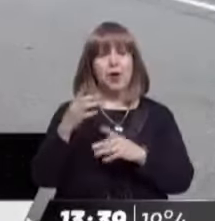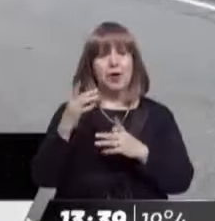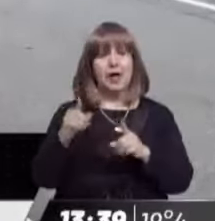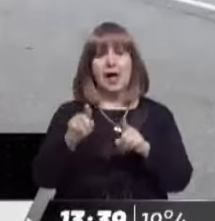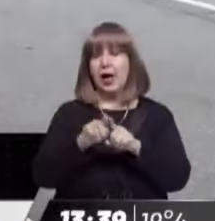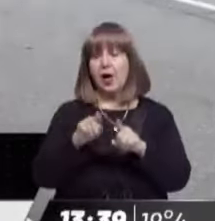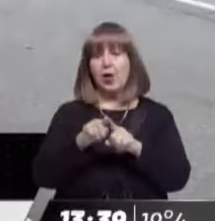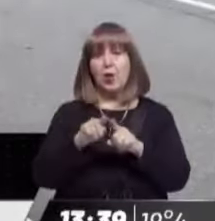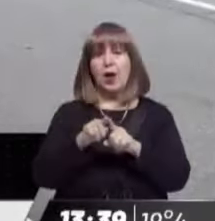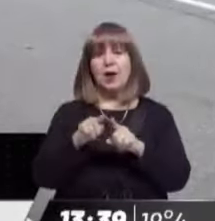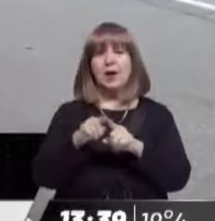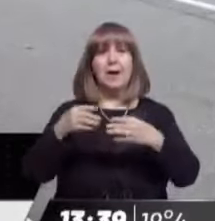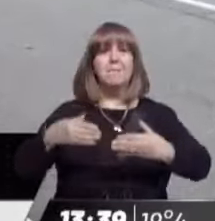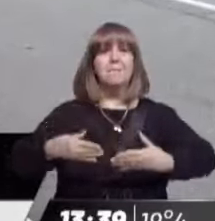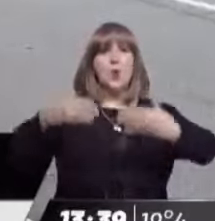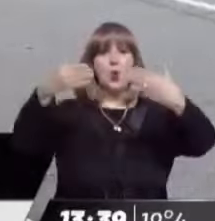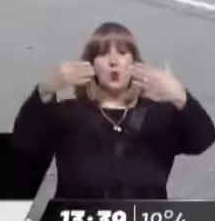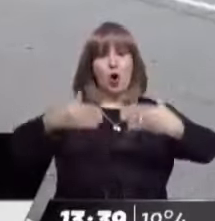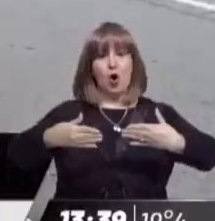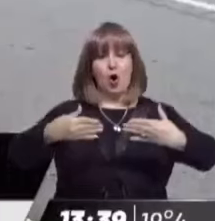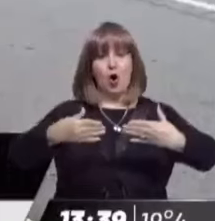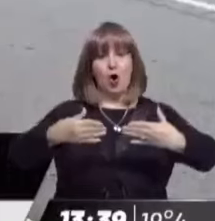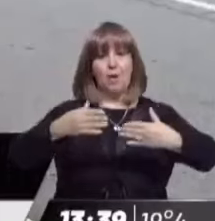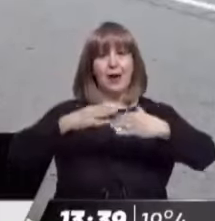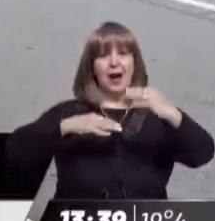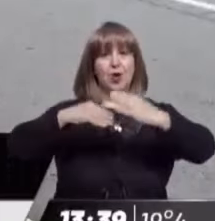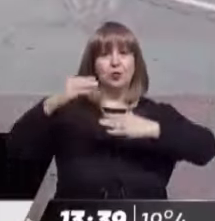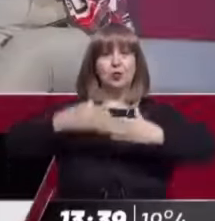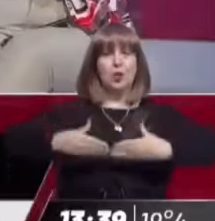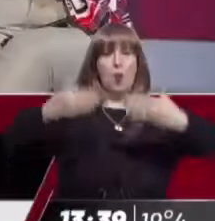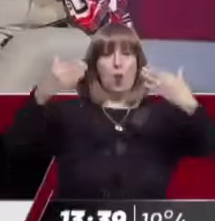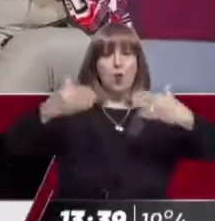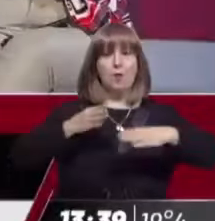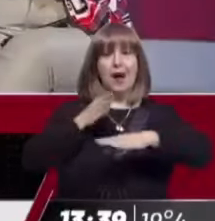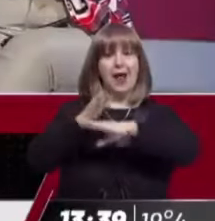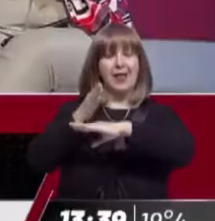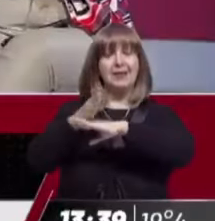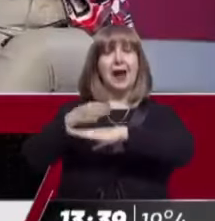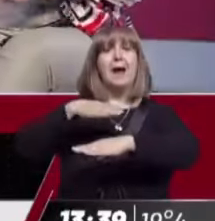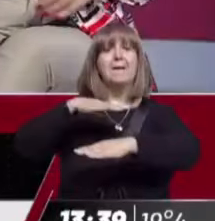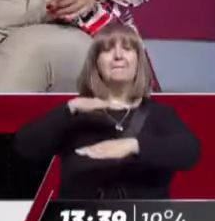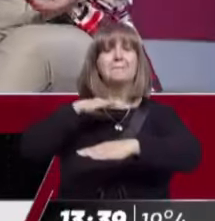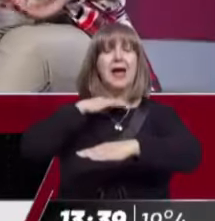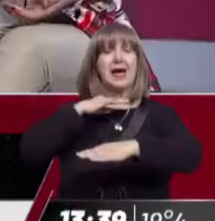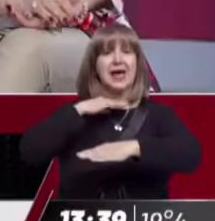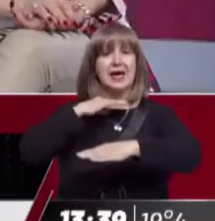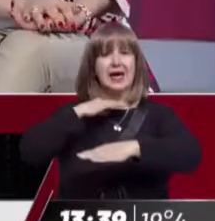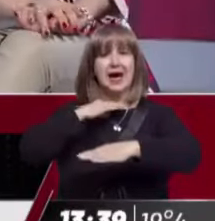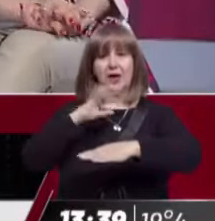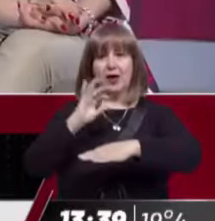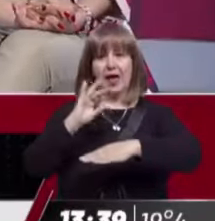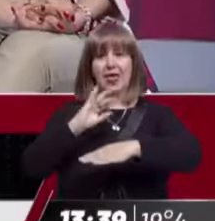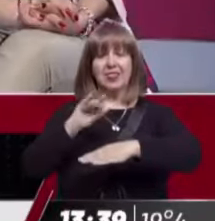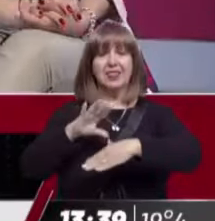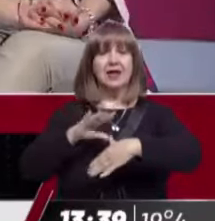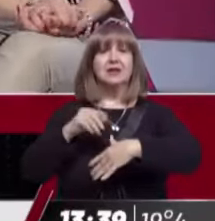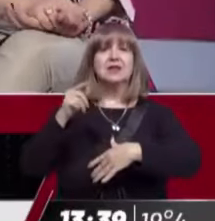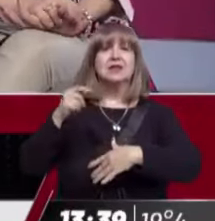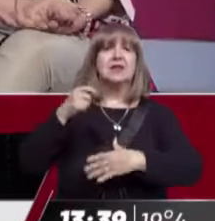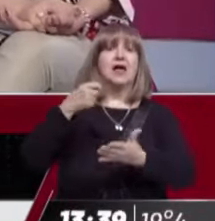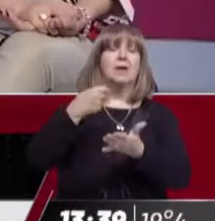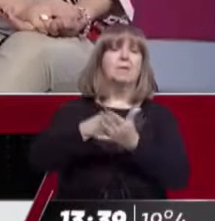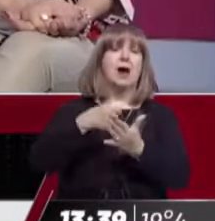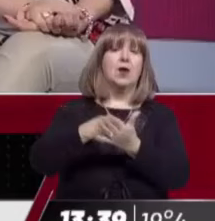mismo hizo con el muro. El claro. muro que hizo para que no entraran más mexicanos ni centroamericanos, se lo hizo pagar al gobierno